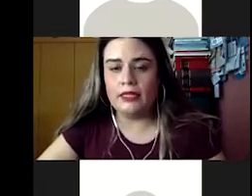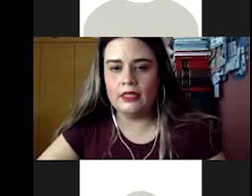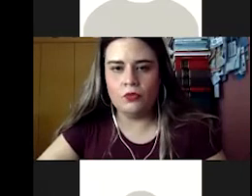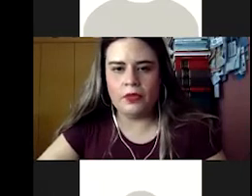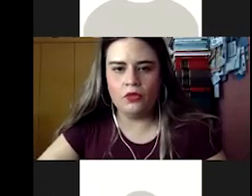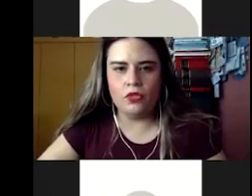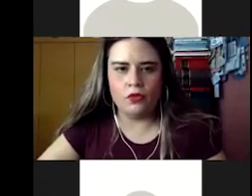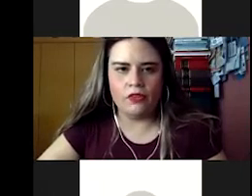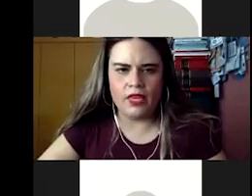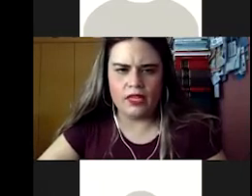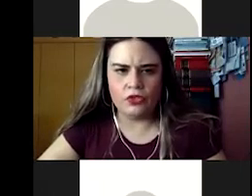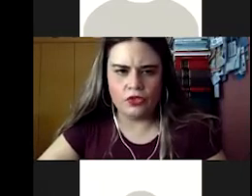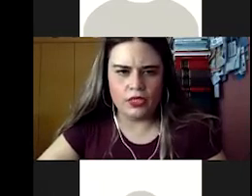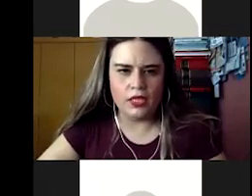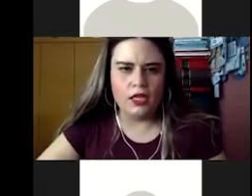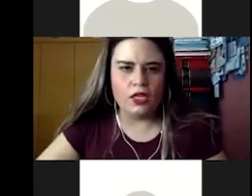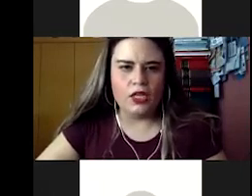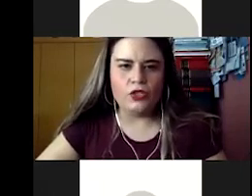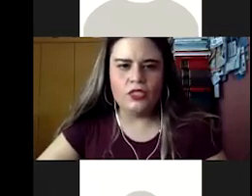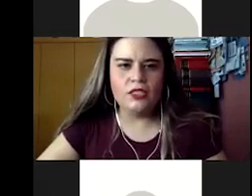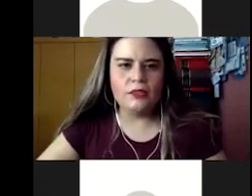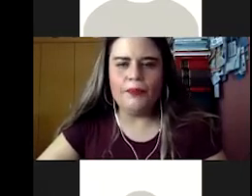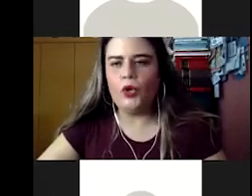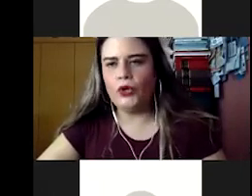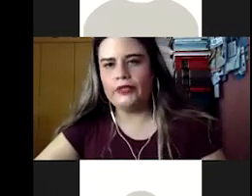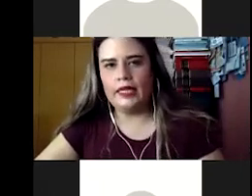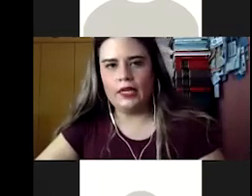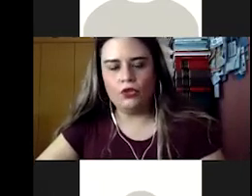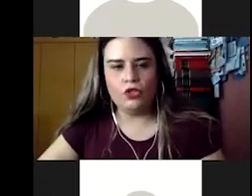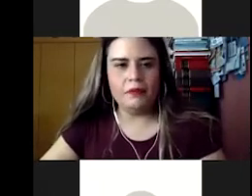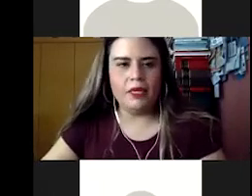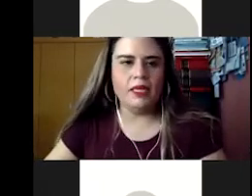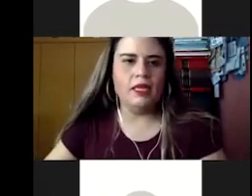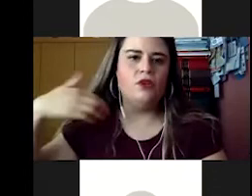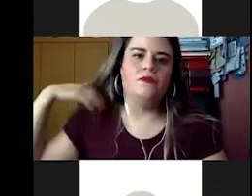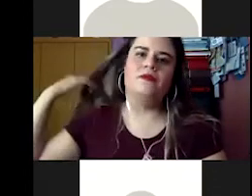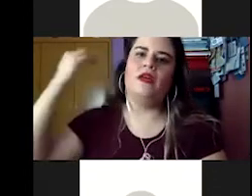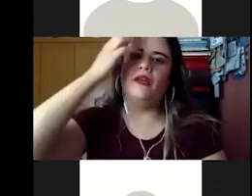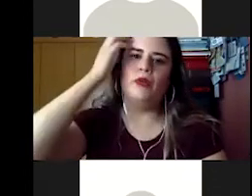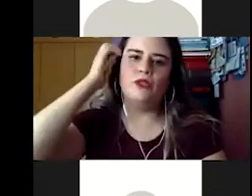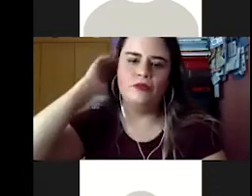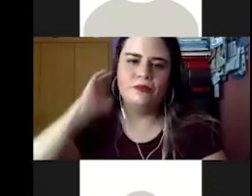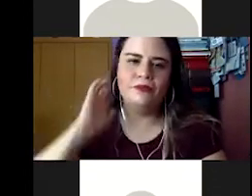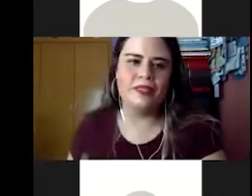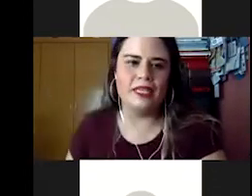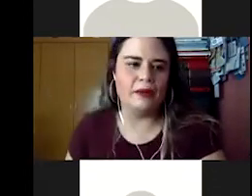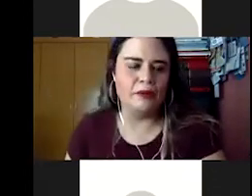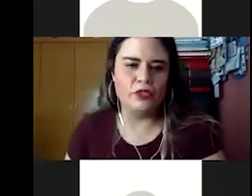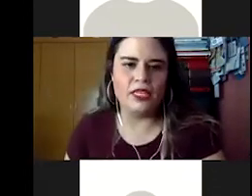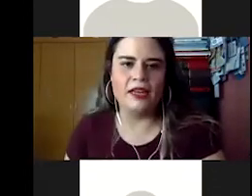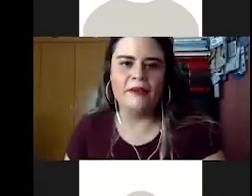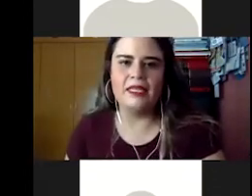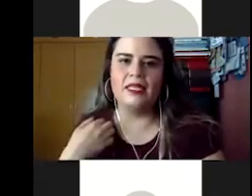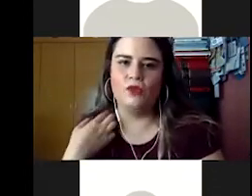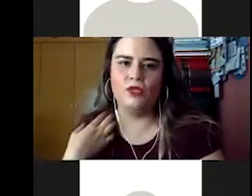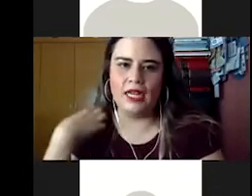está en estos momentos sin modificaciones. Entonces, por lo que se le reconoce a México, aunque bueno, ya sabemos que